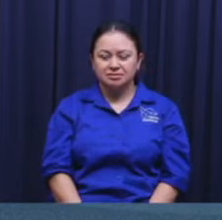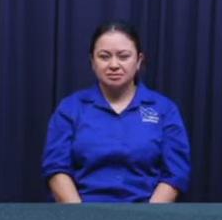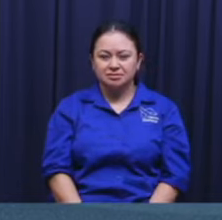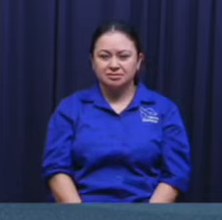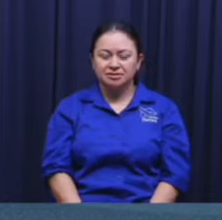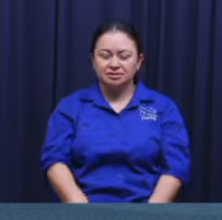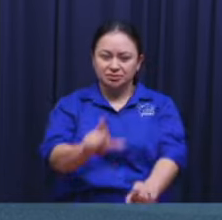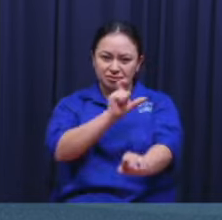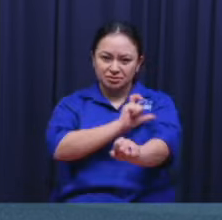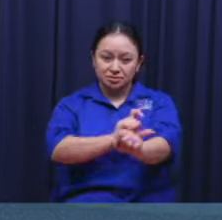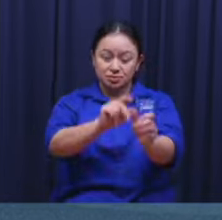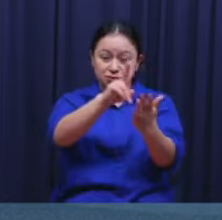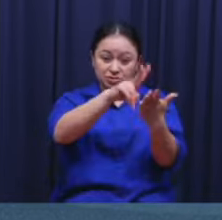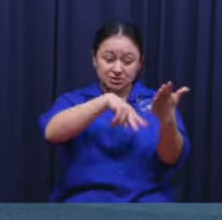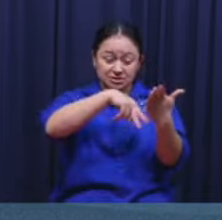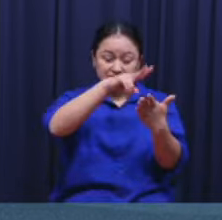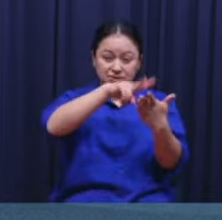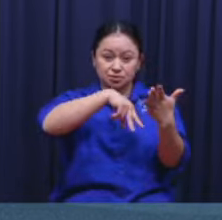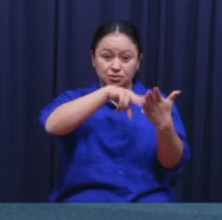leyendo.